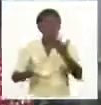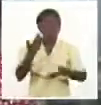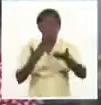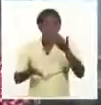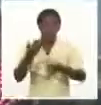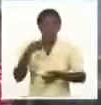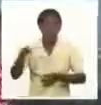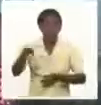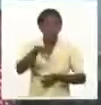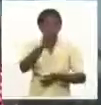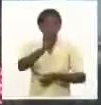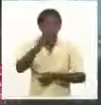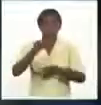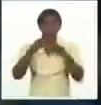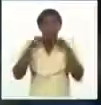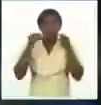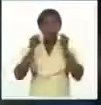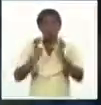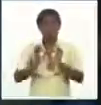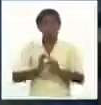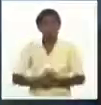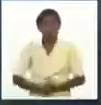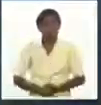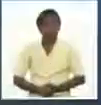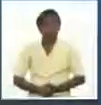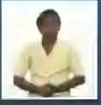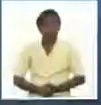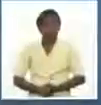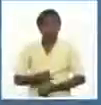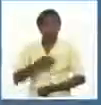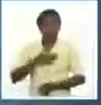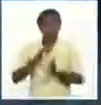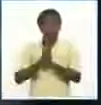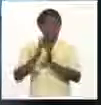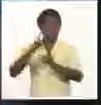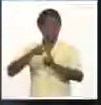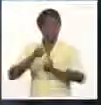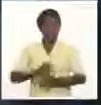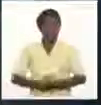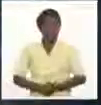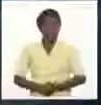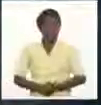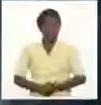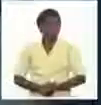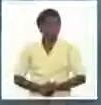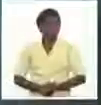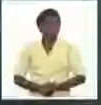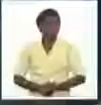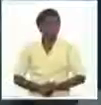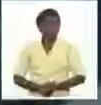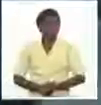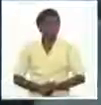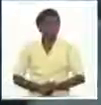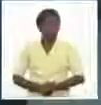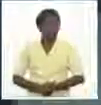de la información veraz y oportuna. Desde Matanzas, Carlos Manuel Bernal, Sistema Informativo de la Televisión Cubana.